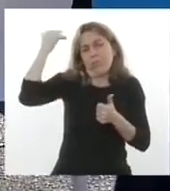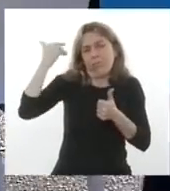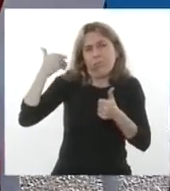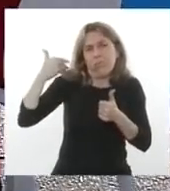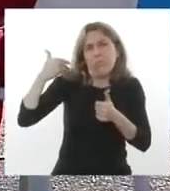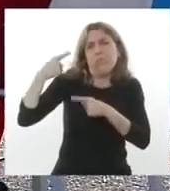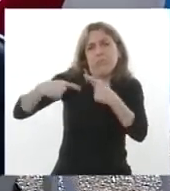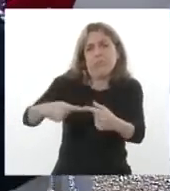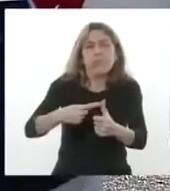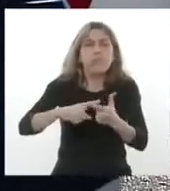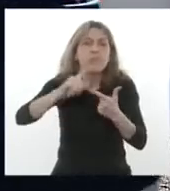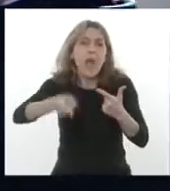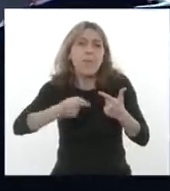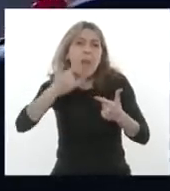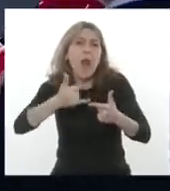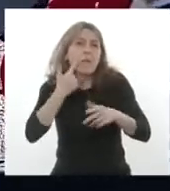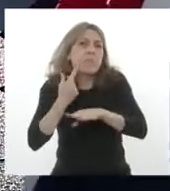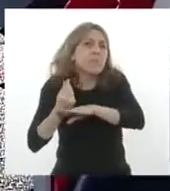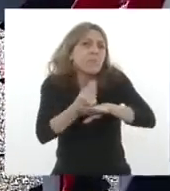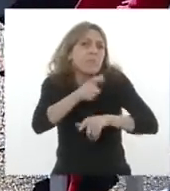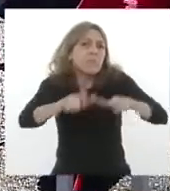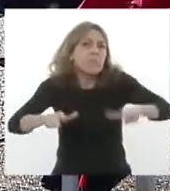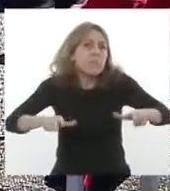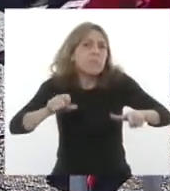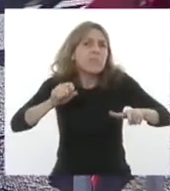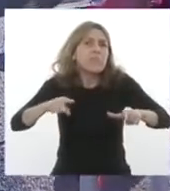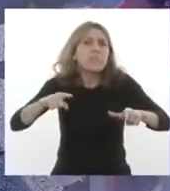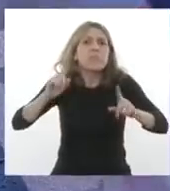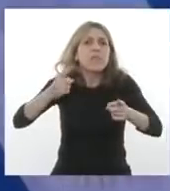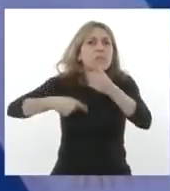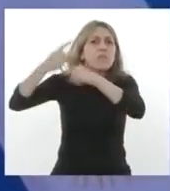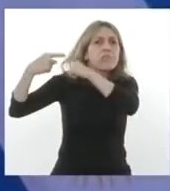tenemos descendientes que se convirtieron en afroamericanos,